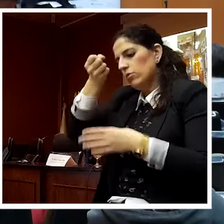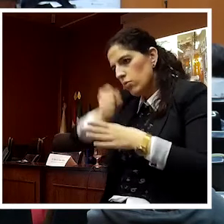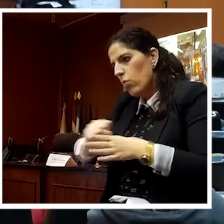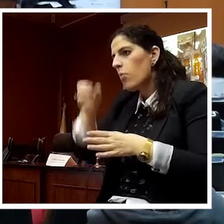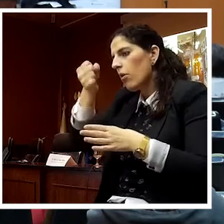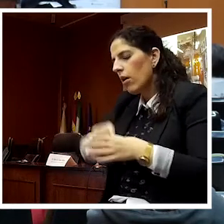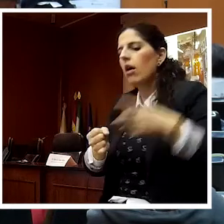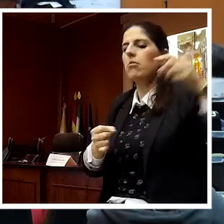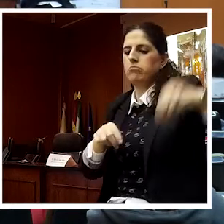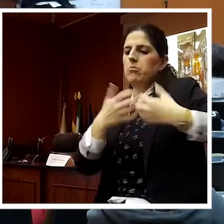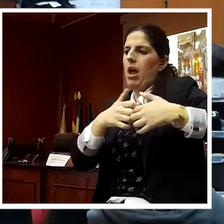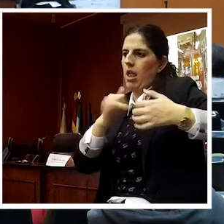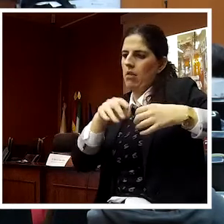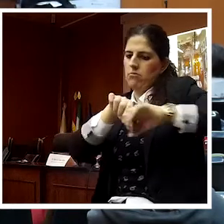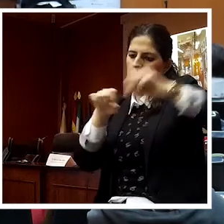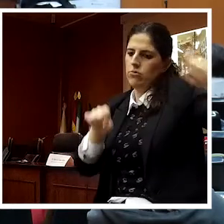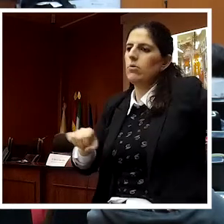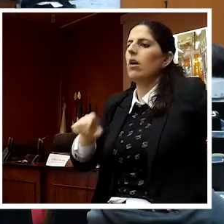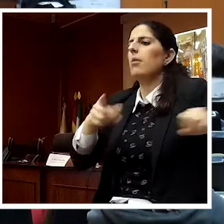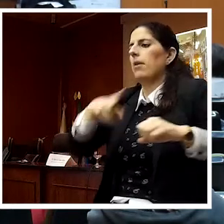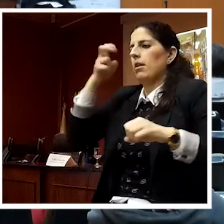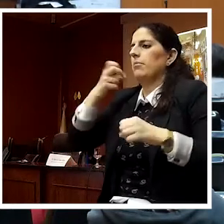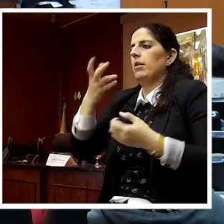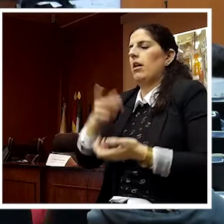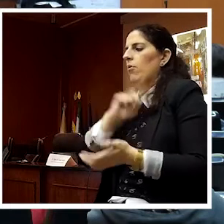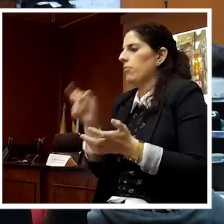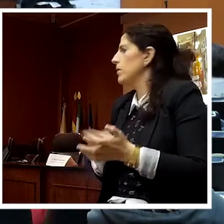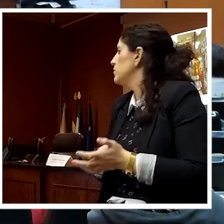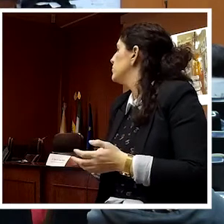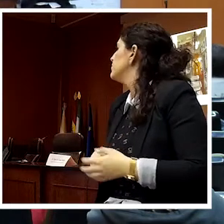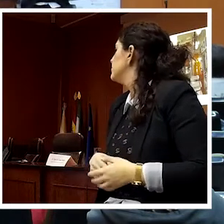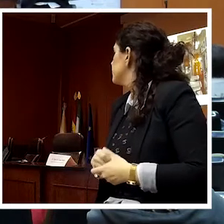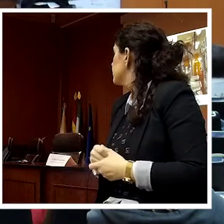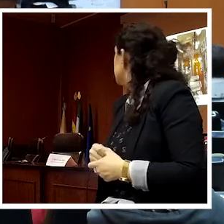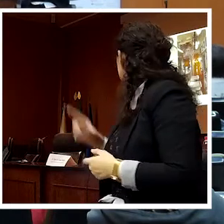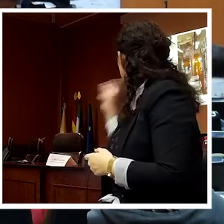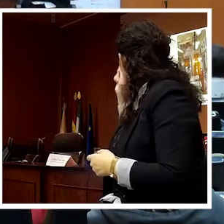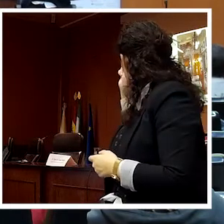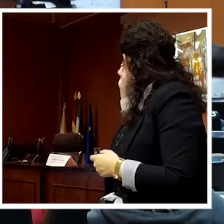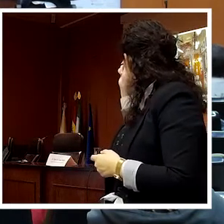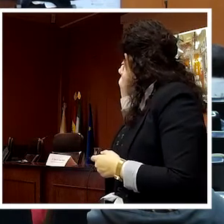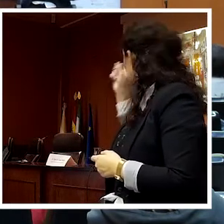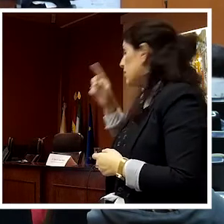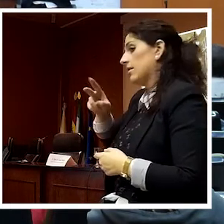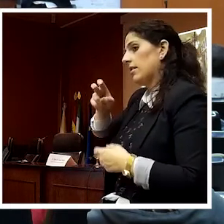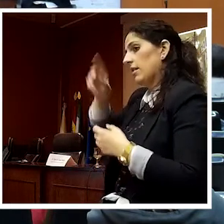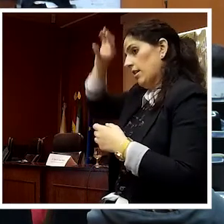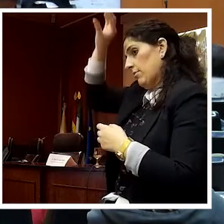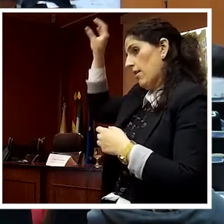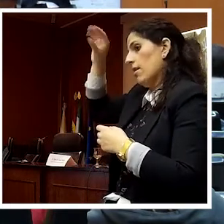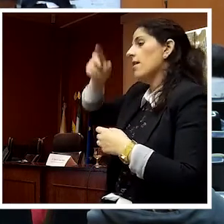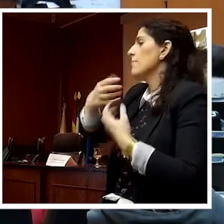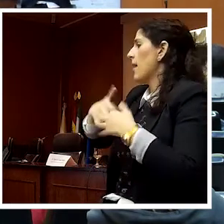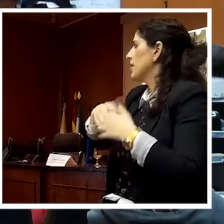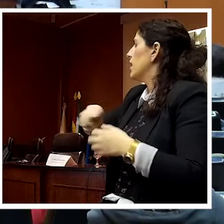meten cuando te hacen una cirugía, una anestesia general. Se intuba y se conecta a este aparatito, que es